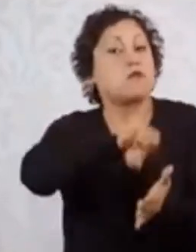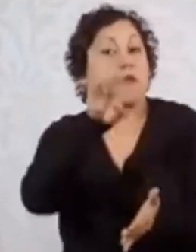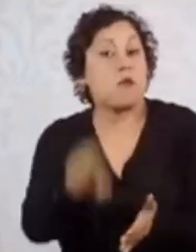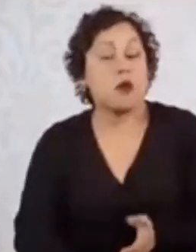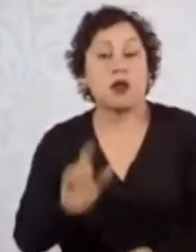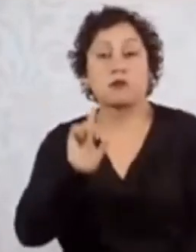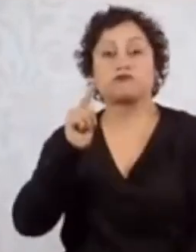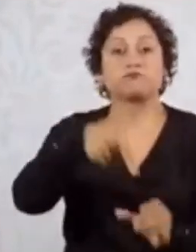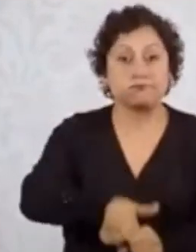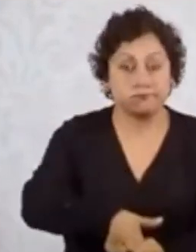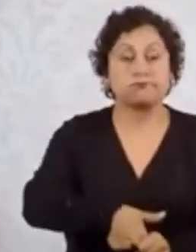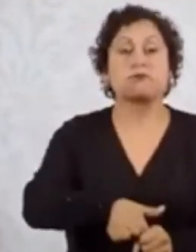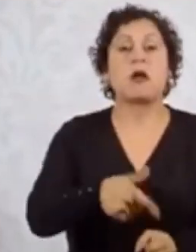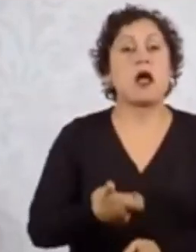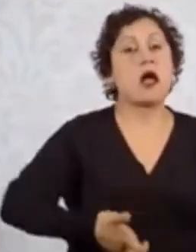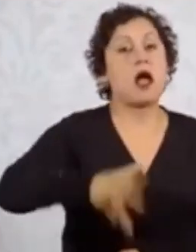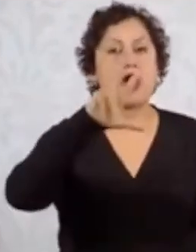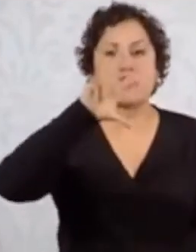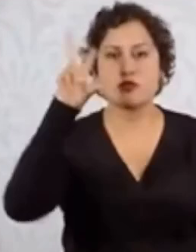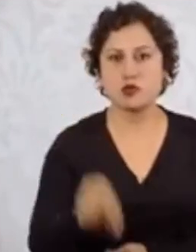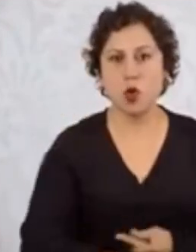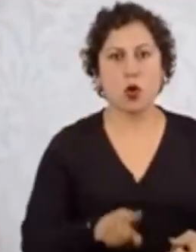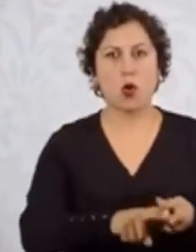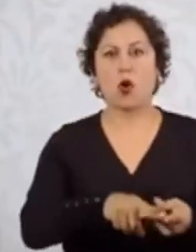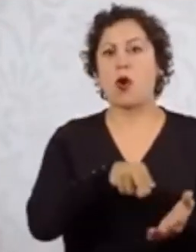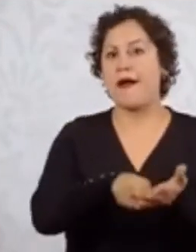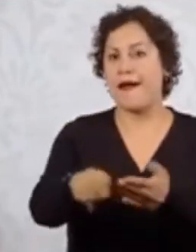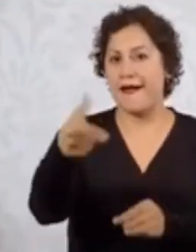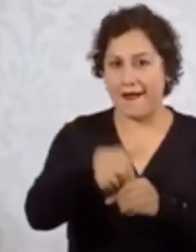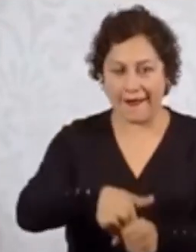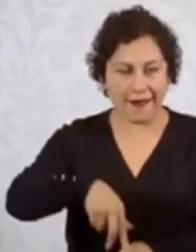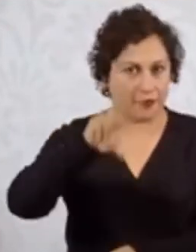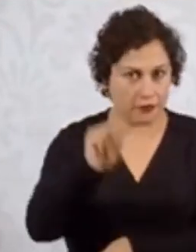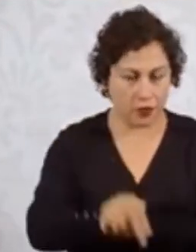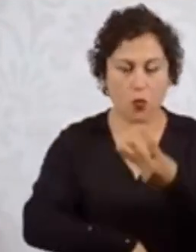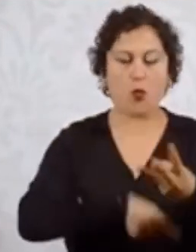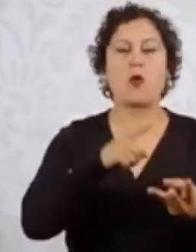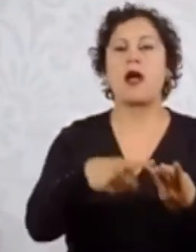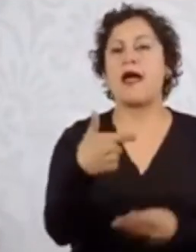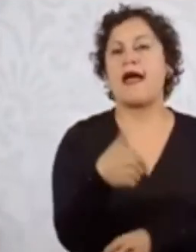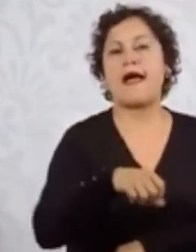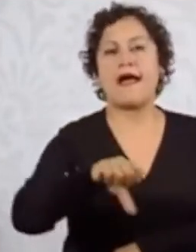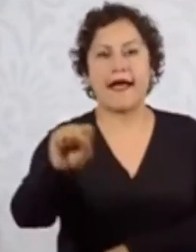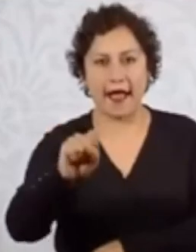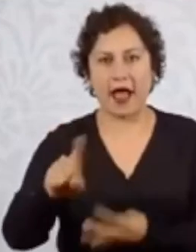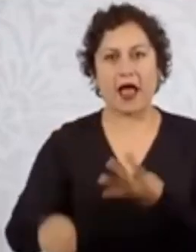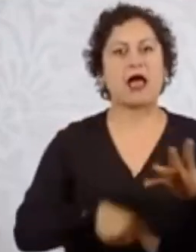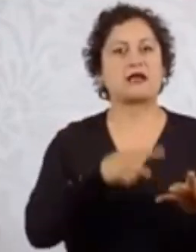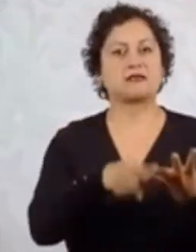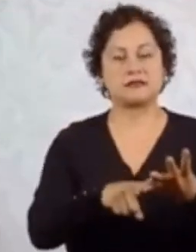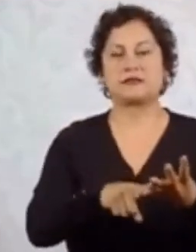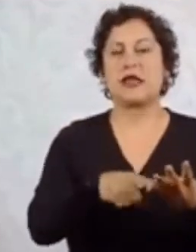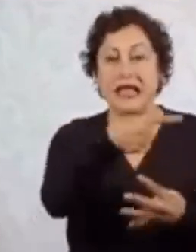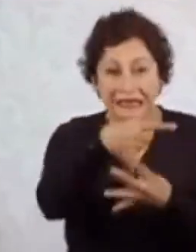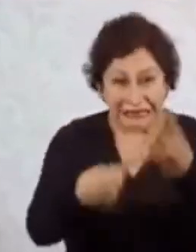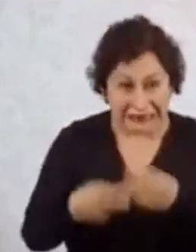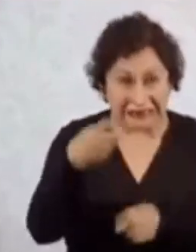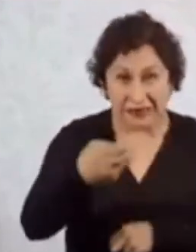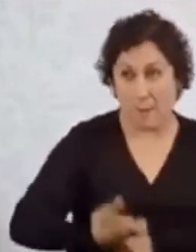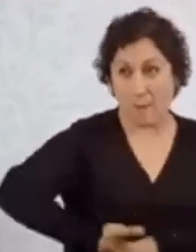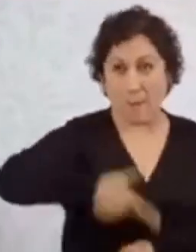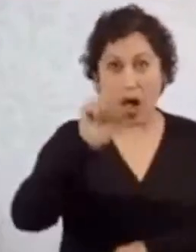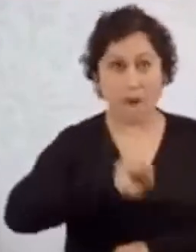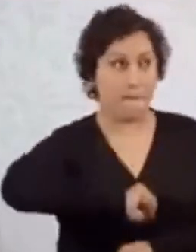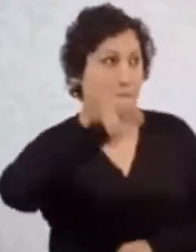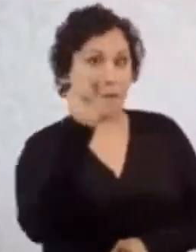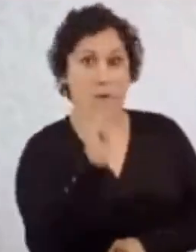esta herencia maldita que le estaremos dejando a nuestros nietos, a nuestros bisnietos, a nuestros hijos. Y de verdad